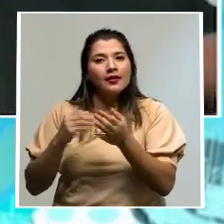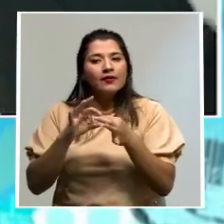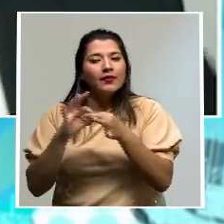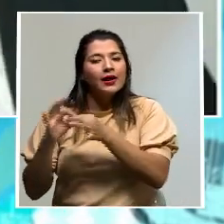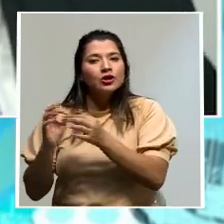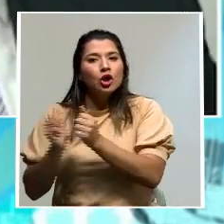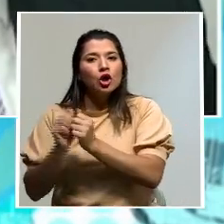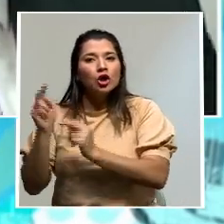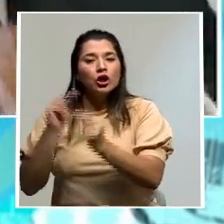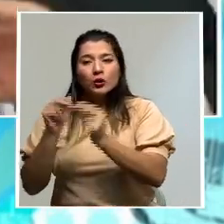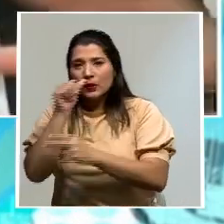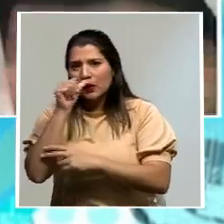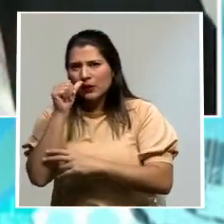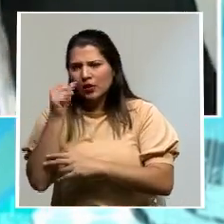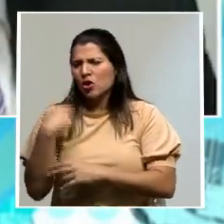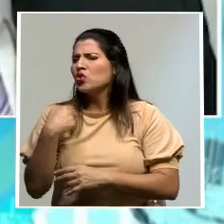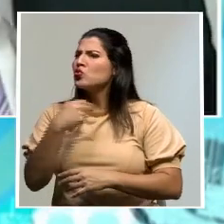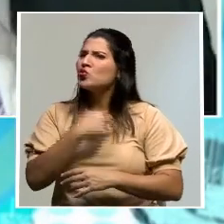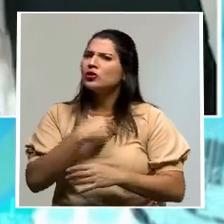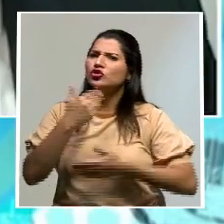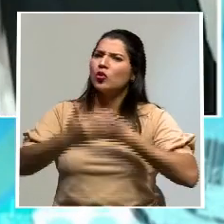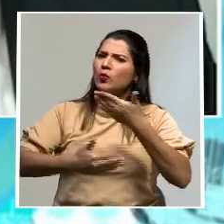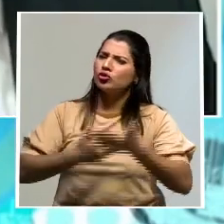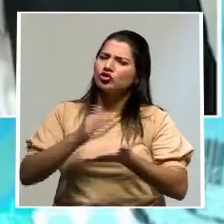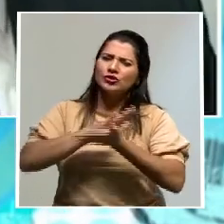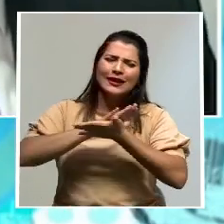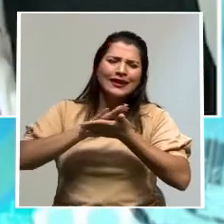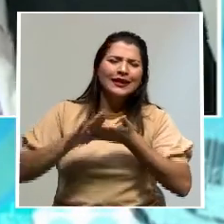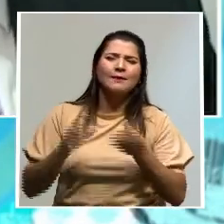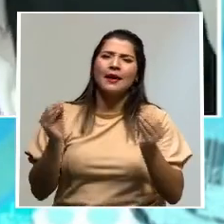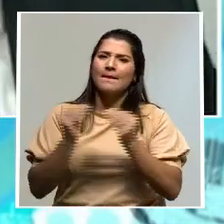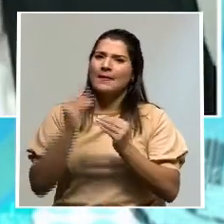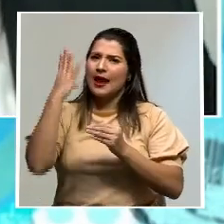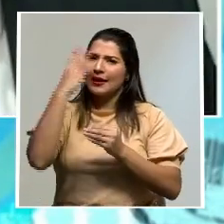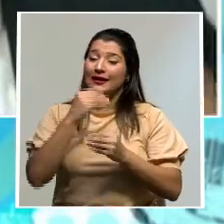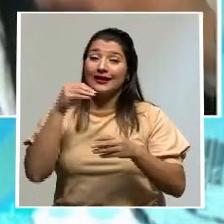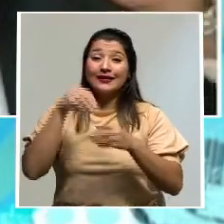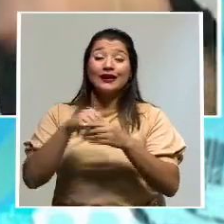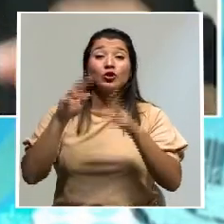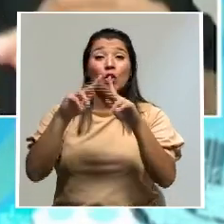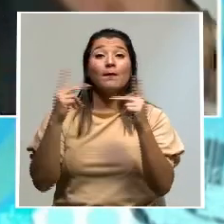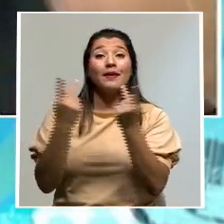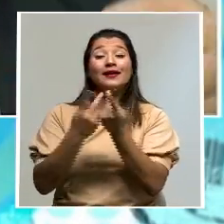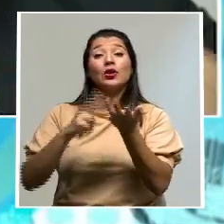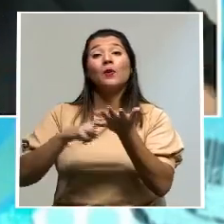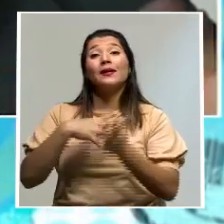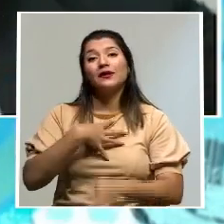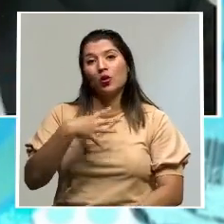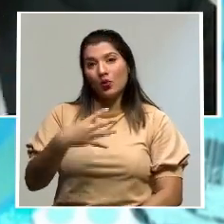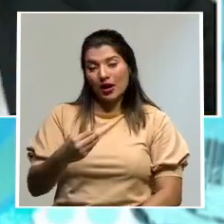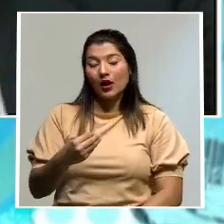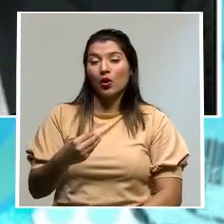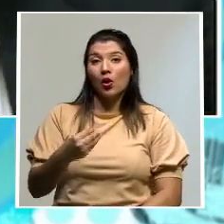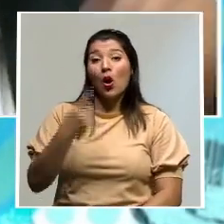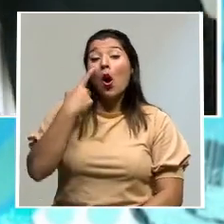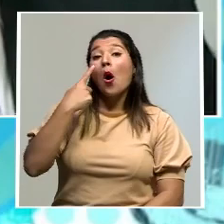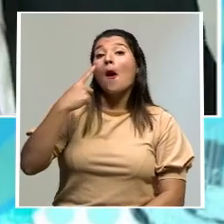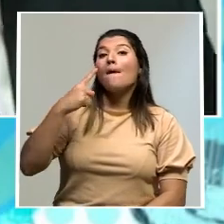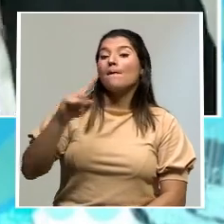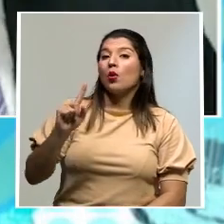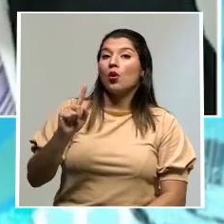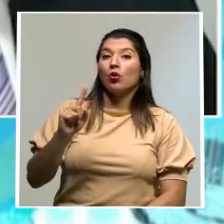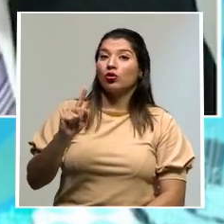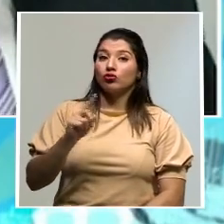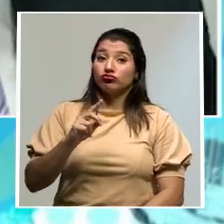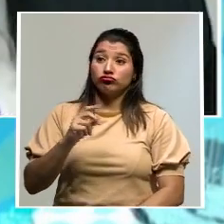La nuestra es una campaña de las más limpias, de las más lindas que se ha desarrollado en el Partido de Liberación Nacional, exactamente por el voluntariado. Y cuando gustes,